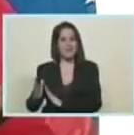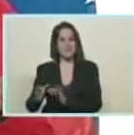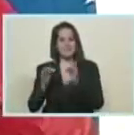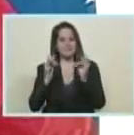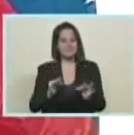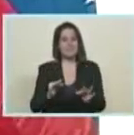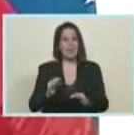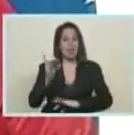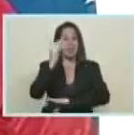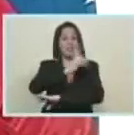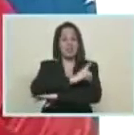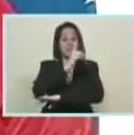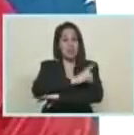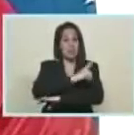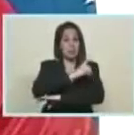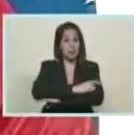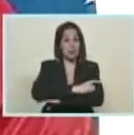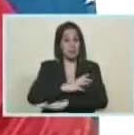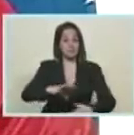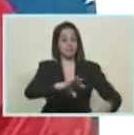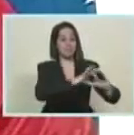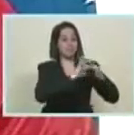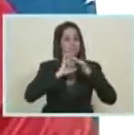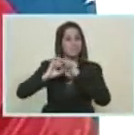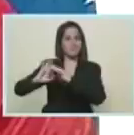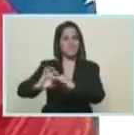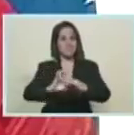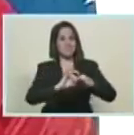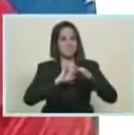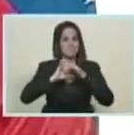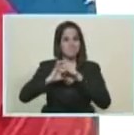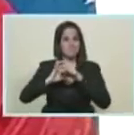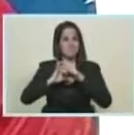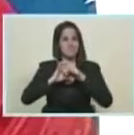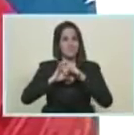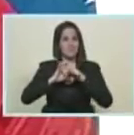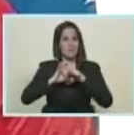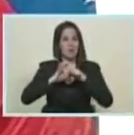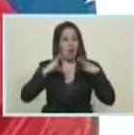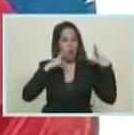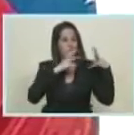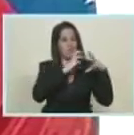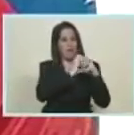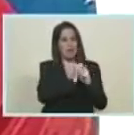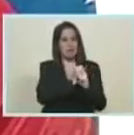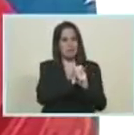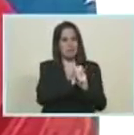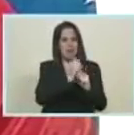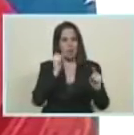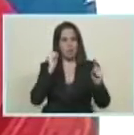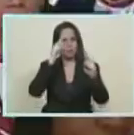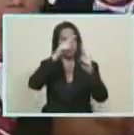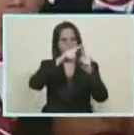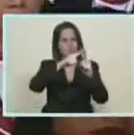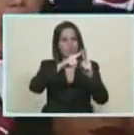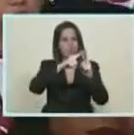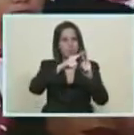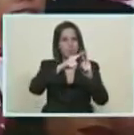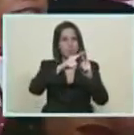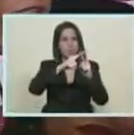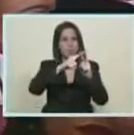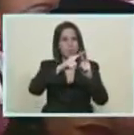mucha disciplina y cohesión. Nosotros necesitamos metas concretas.